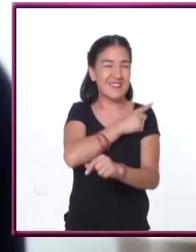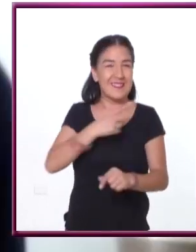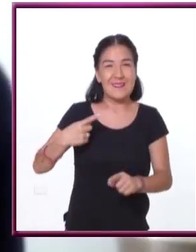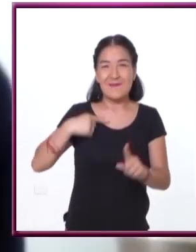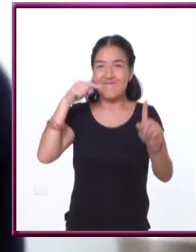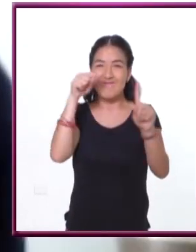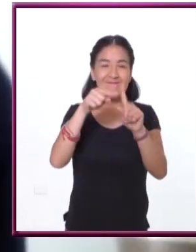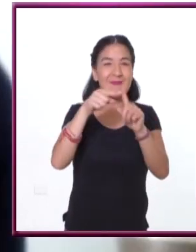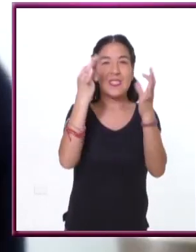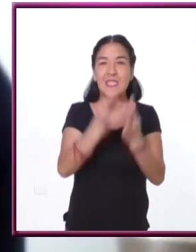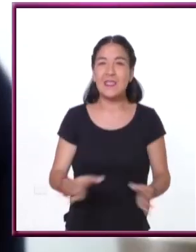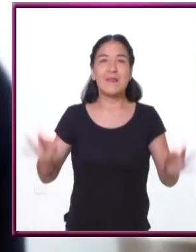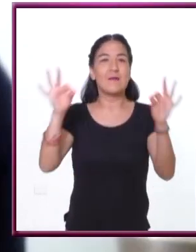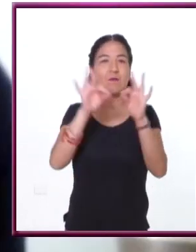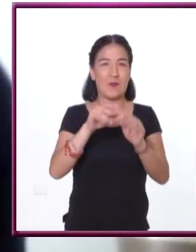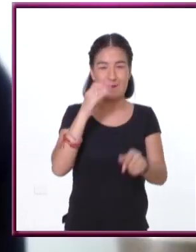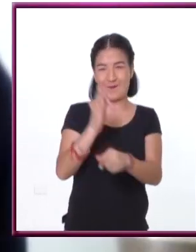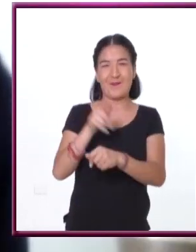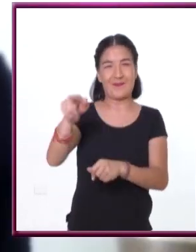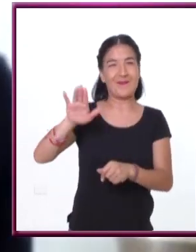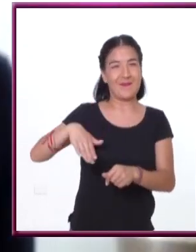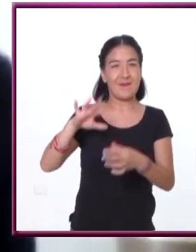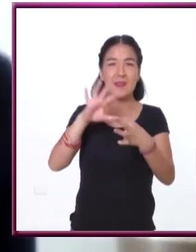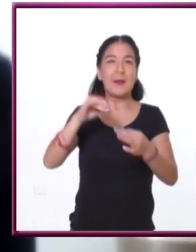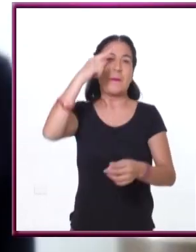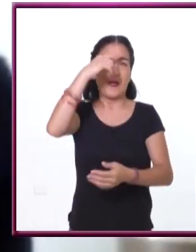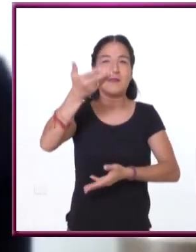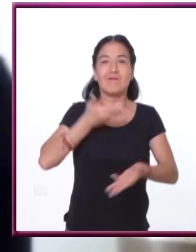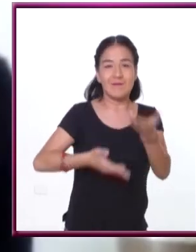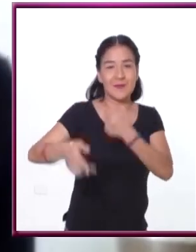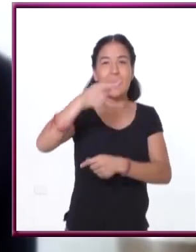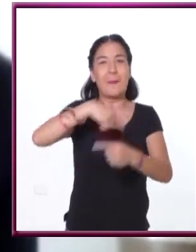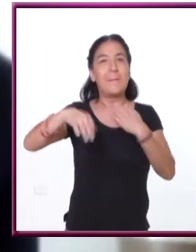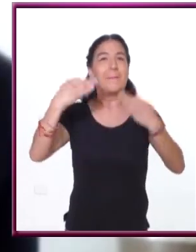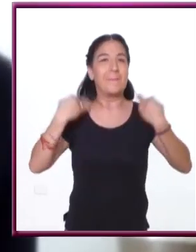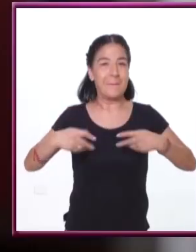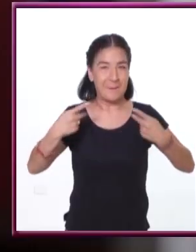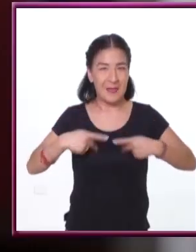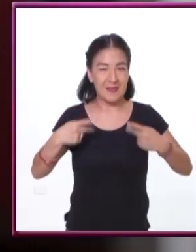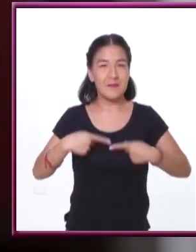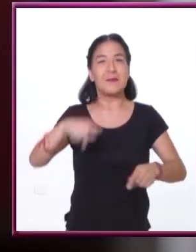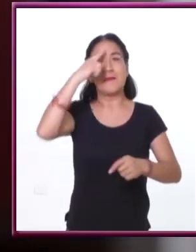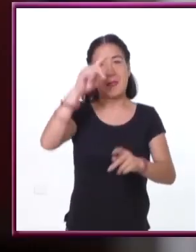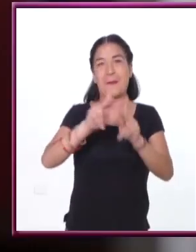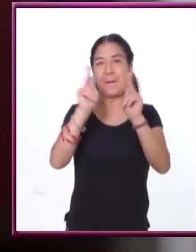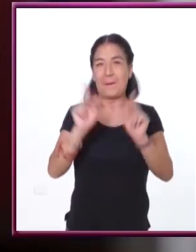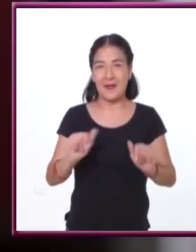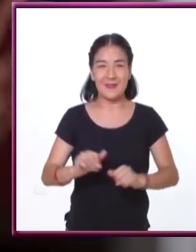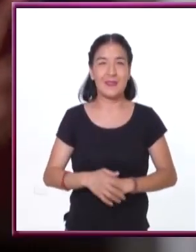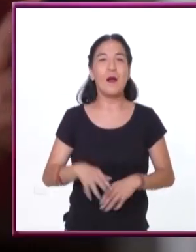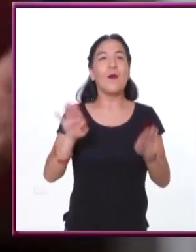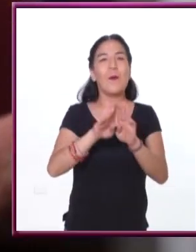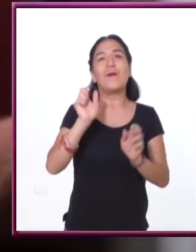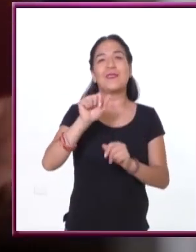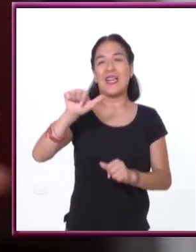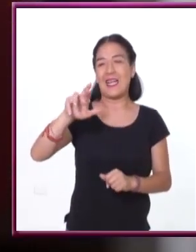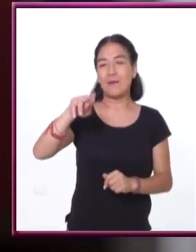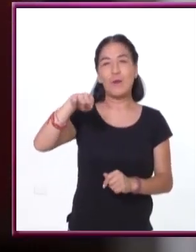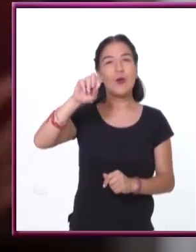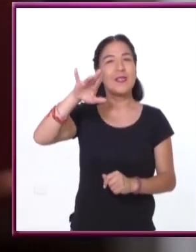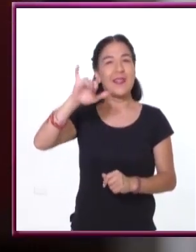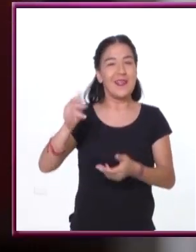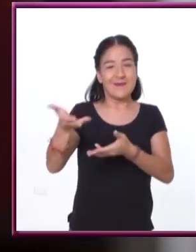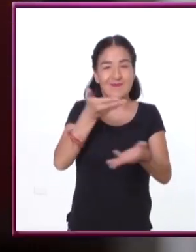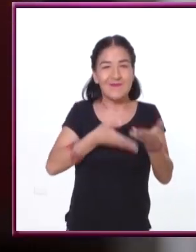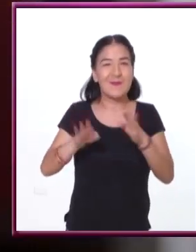central, como usted lo plantea, para la convivencia social, para la paz. Muy interesante, hablando de la armonía social, ¿no?